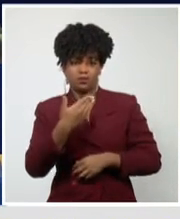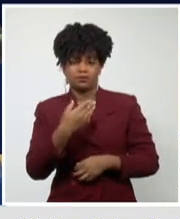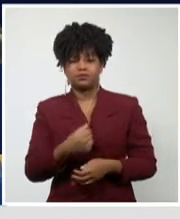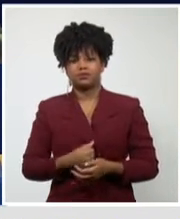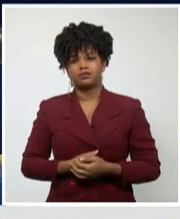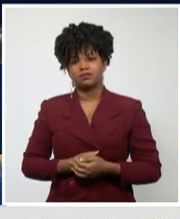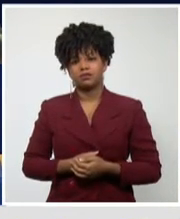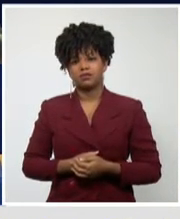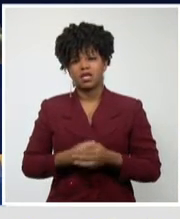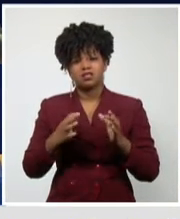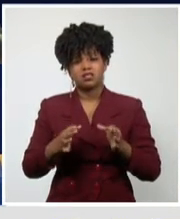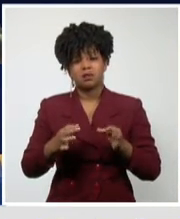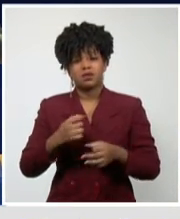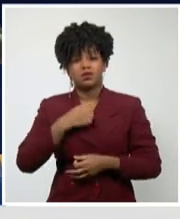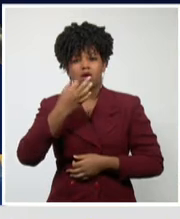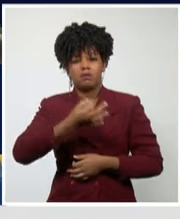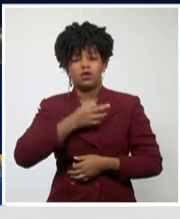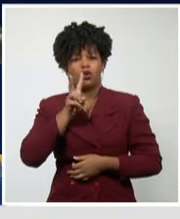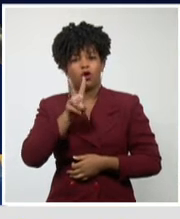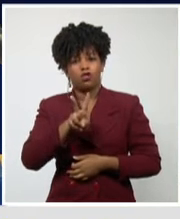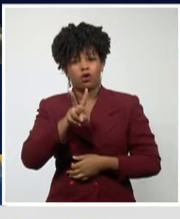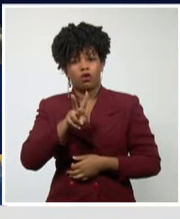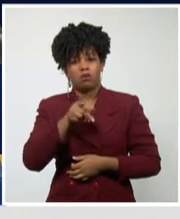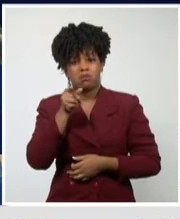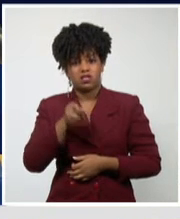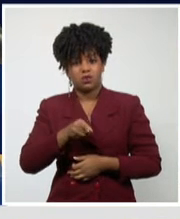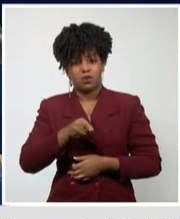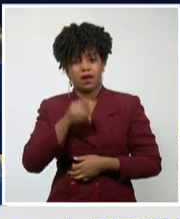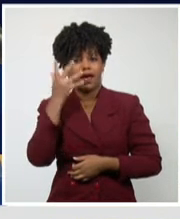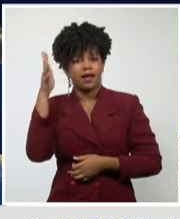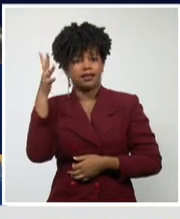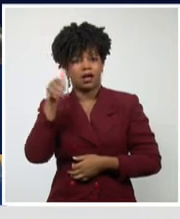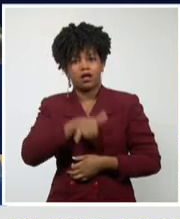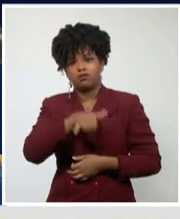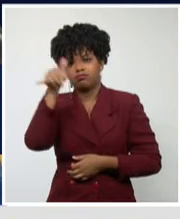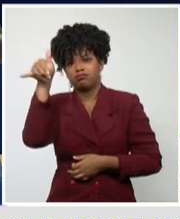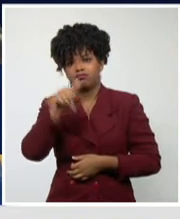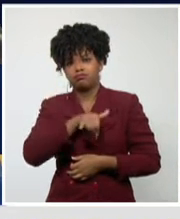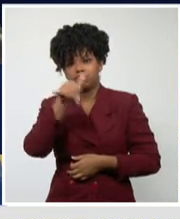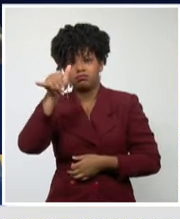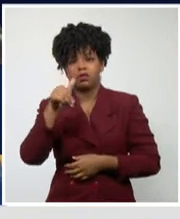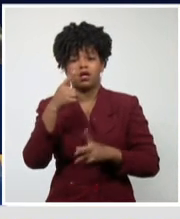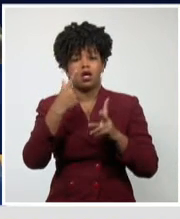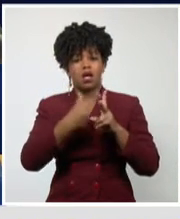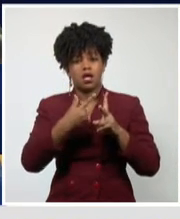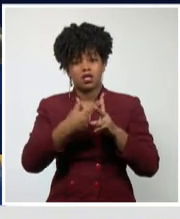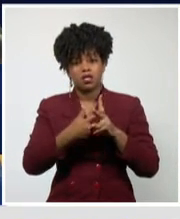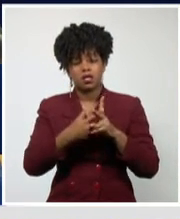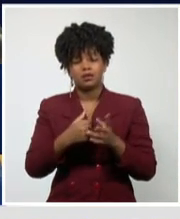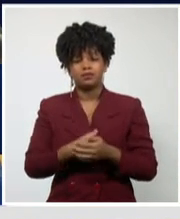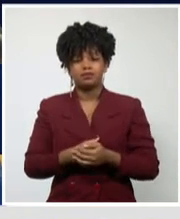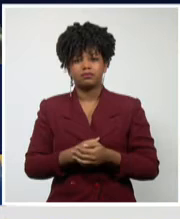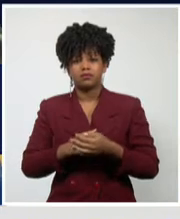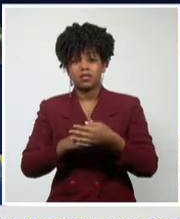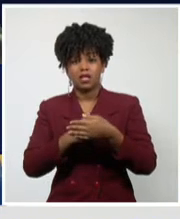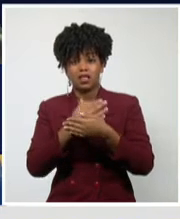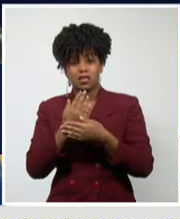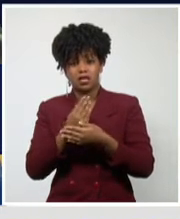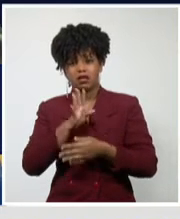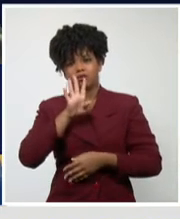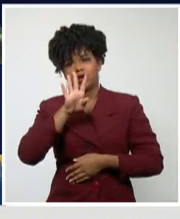Siempre menciono los 2 extranjeros que se evacuaron, y en el día, como ya había adelantado, pues se efectuaron 48